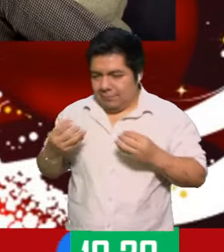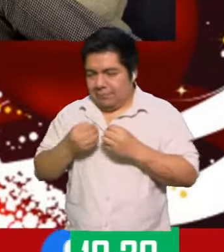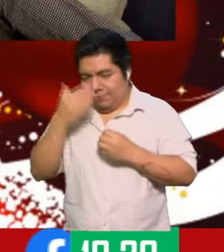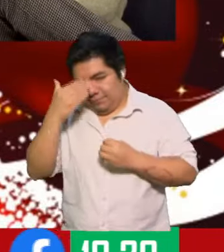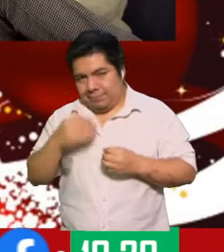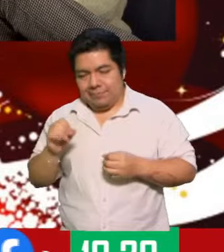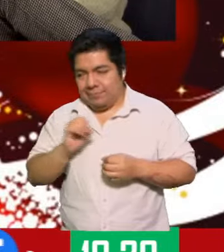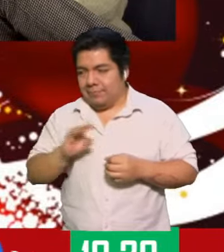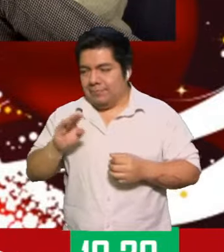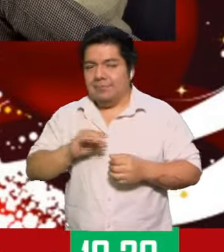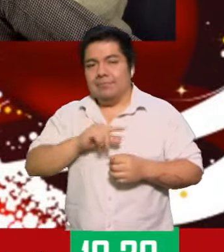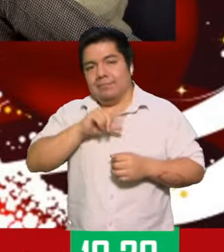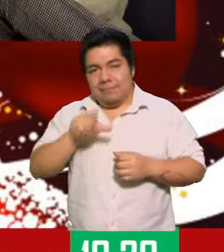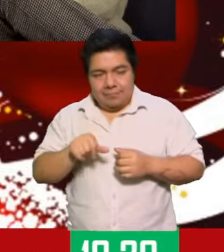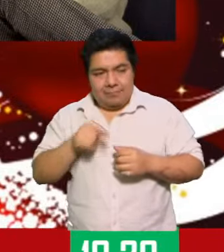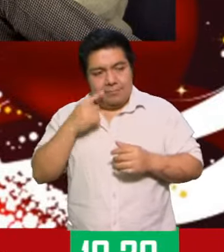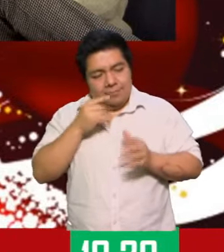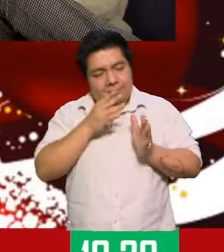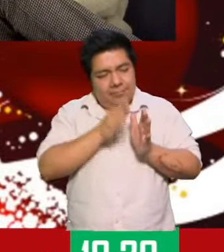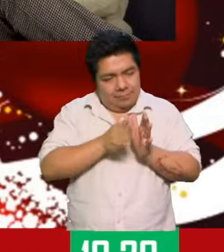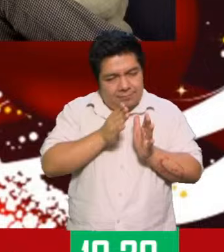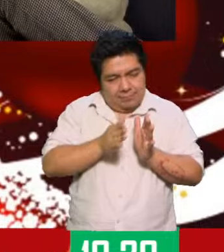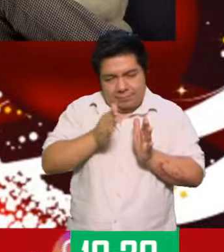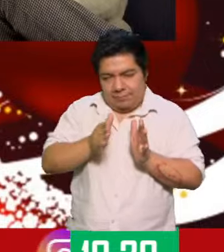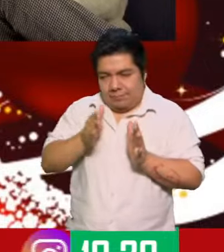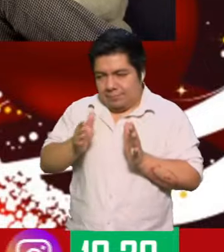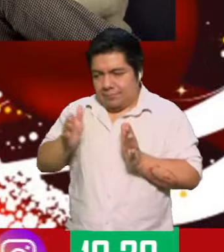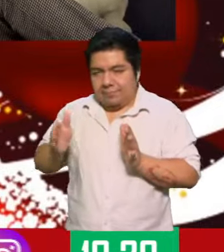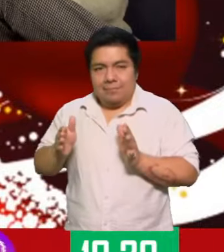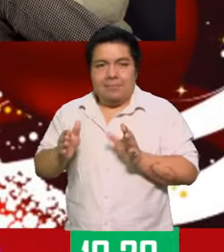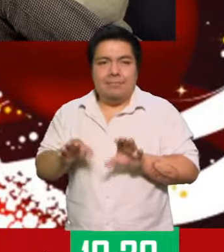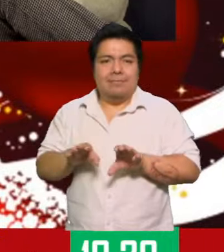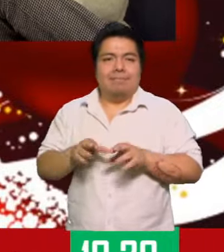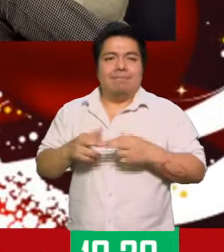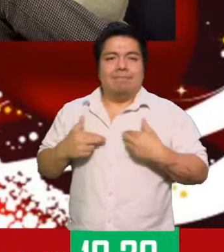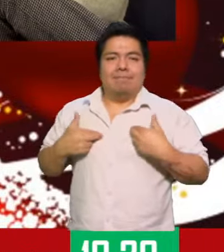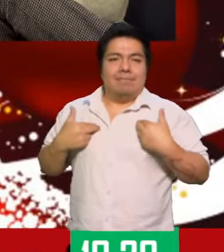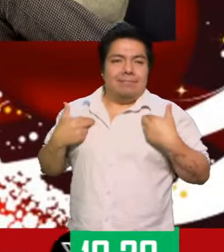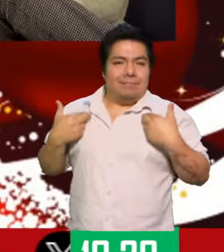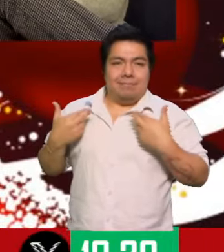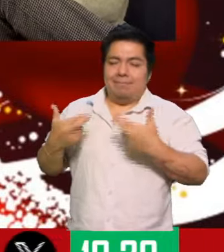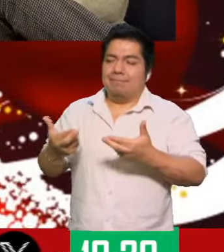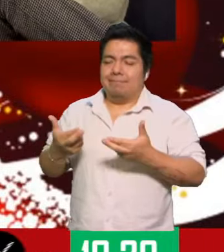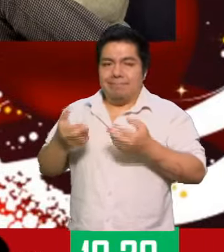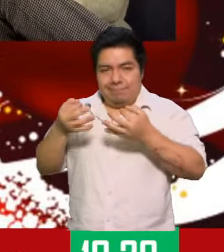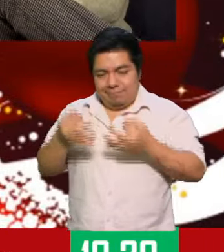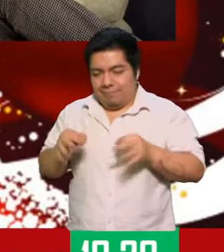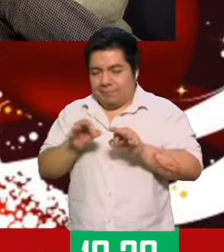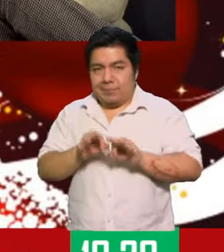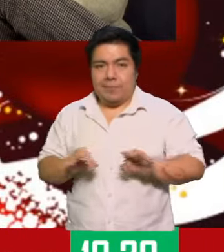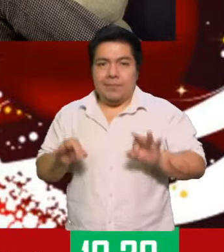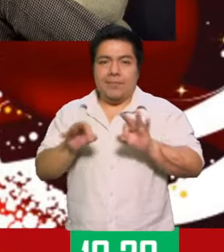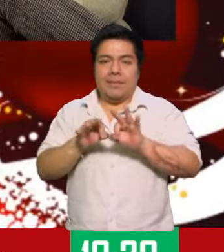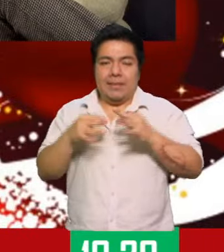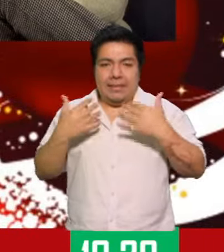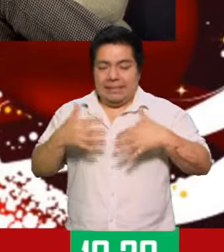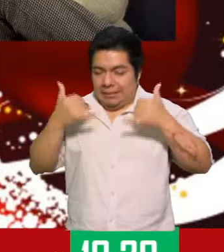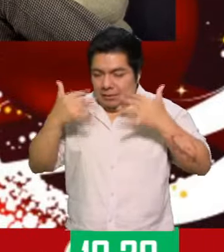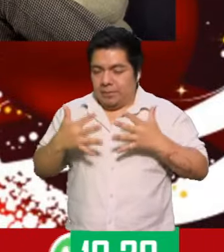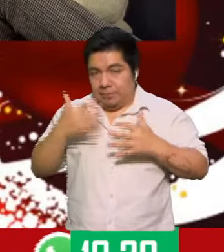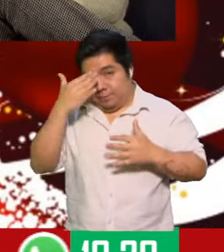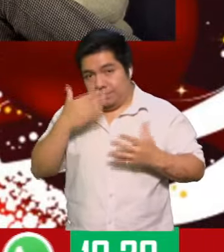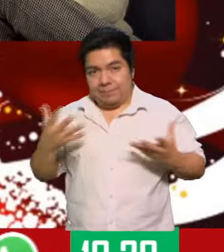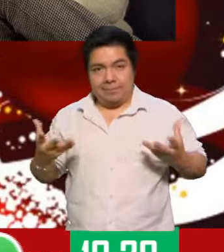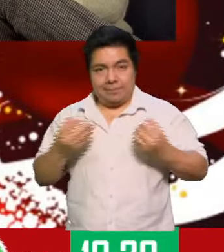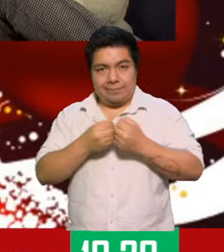también la la postproducción ella vio varios Cortes regalo no fue un regalo absoluto para mí absoluto o sea de todo trabajar